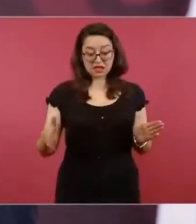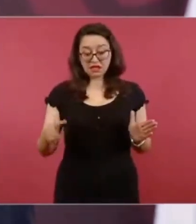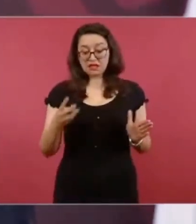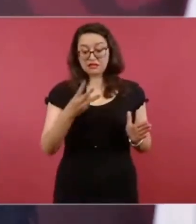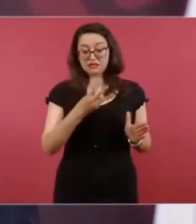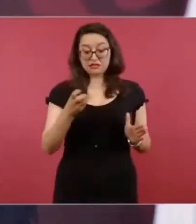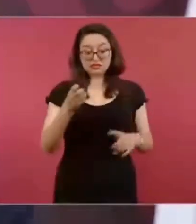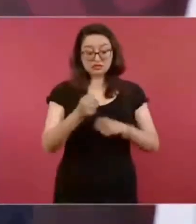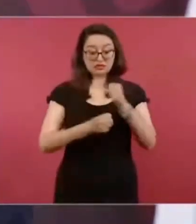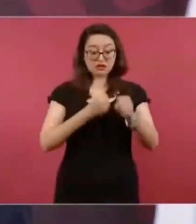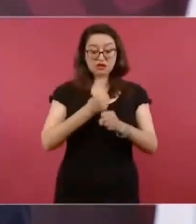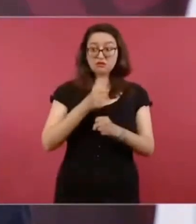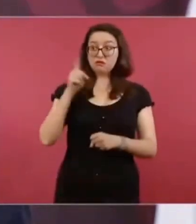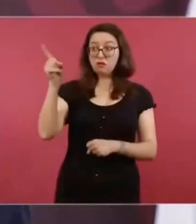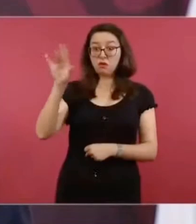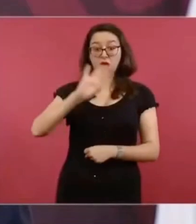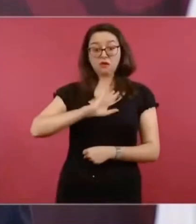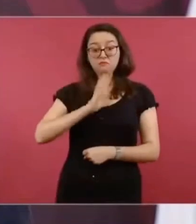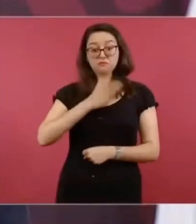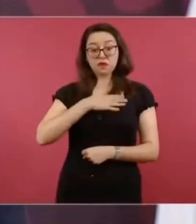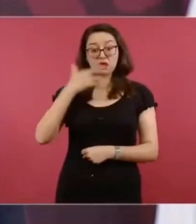a visitar México.